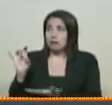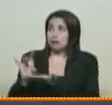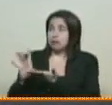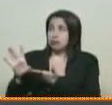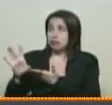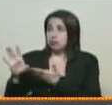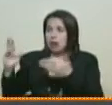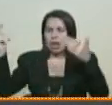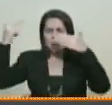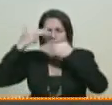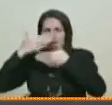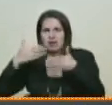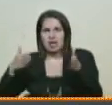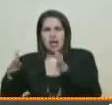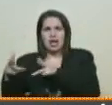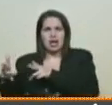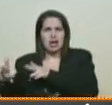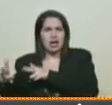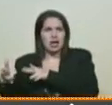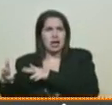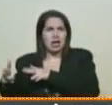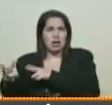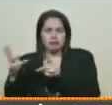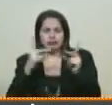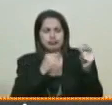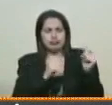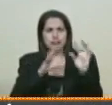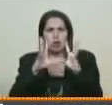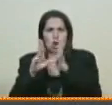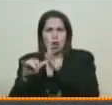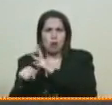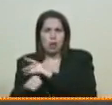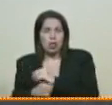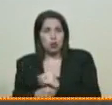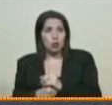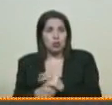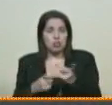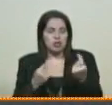Cúcuta. Nos las quitamos de encima a los mafiosos de Cúcuta.